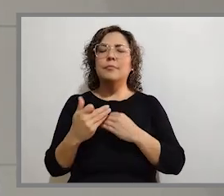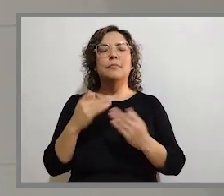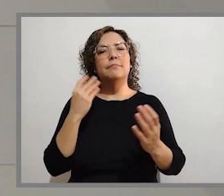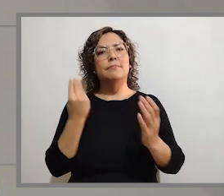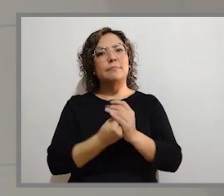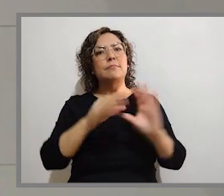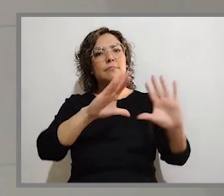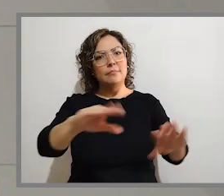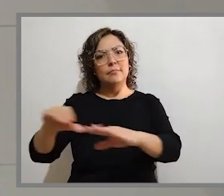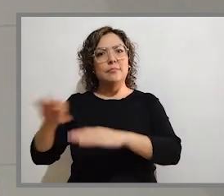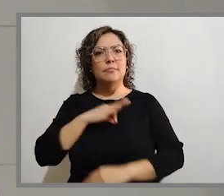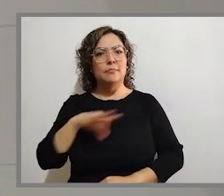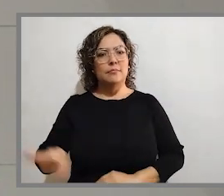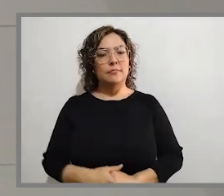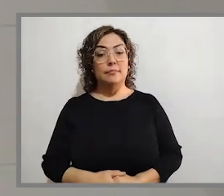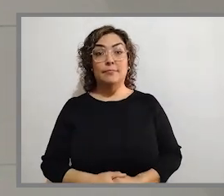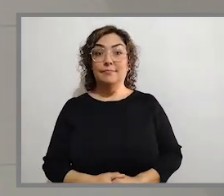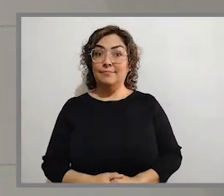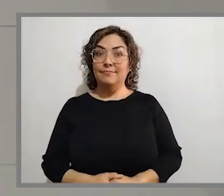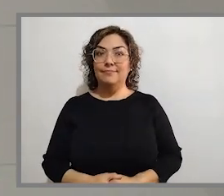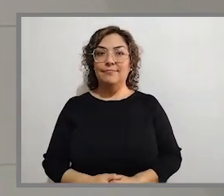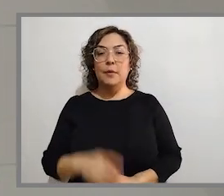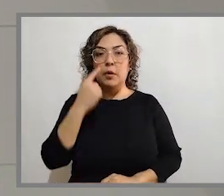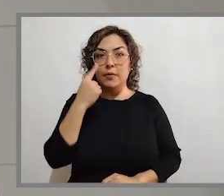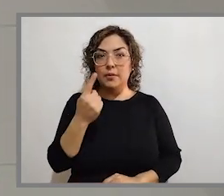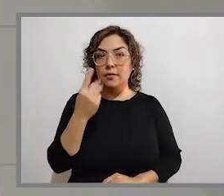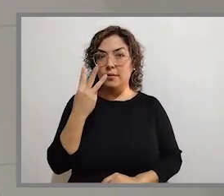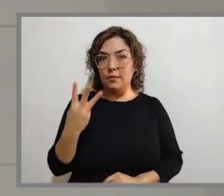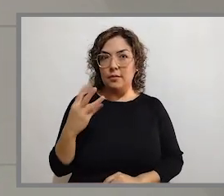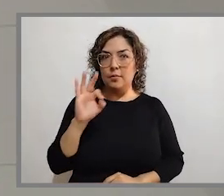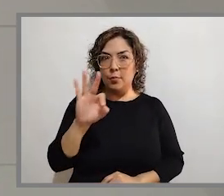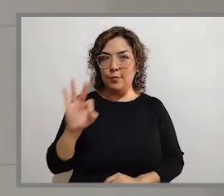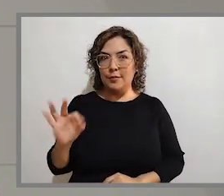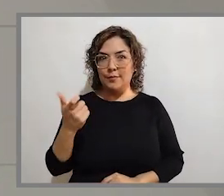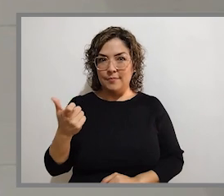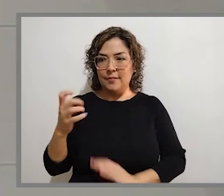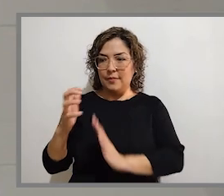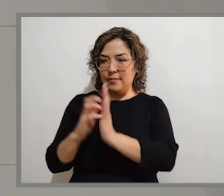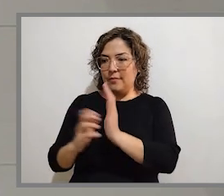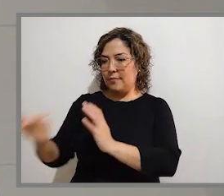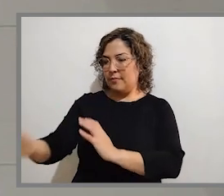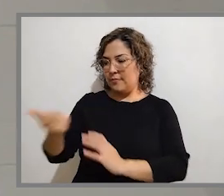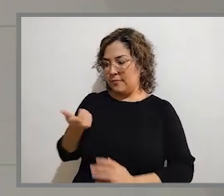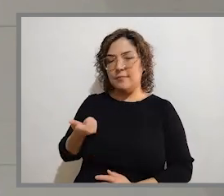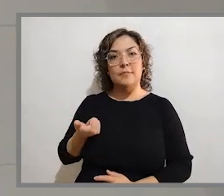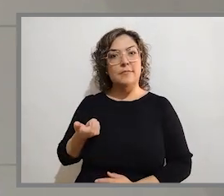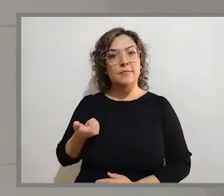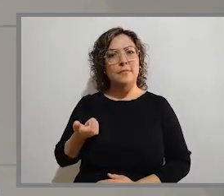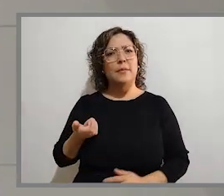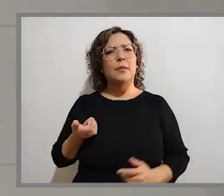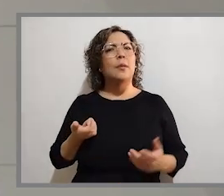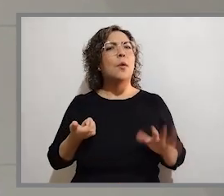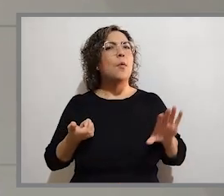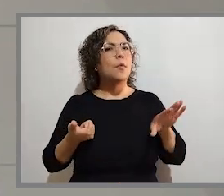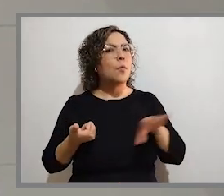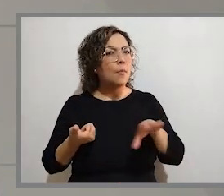El problema de cómo se gasta este 3%. Tiene que gastarse en actividades sustantivas,